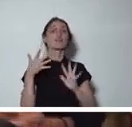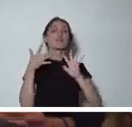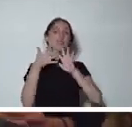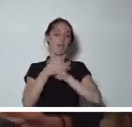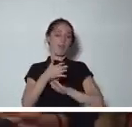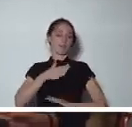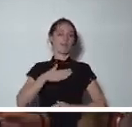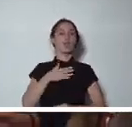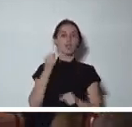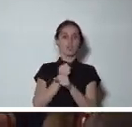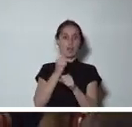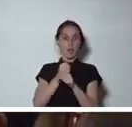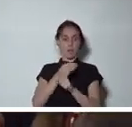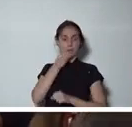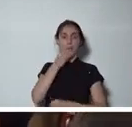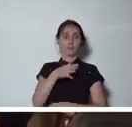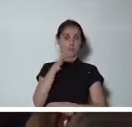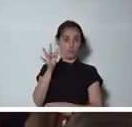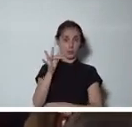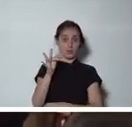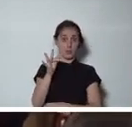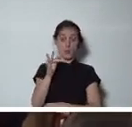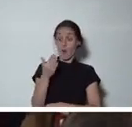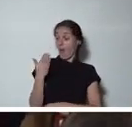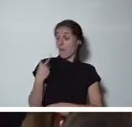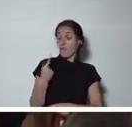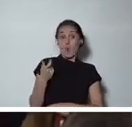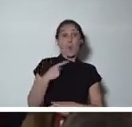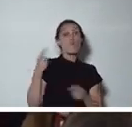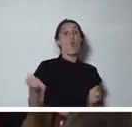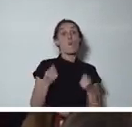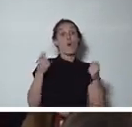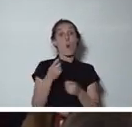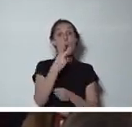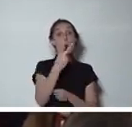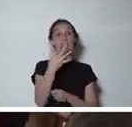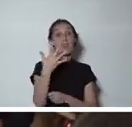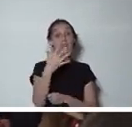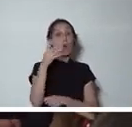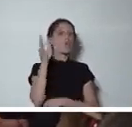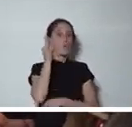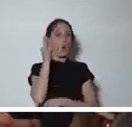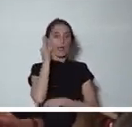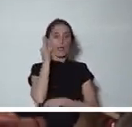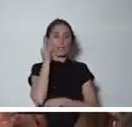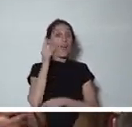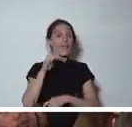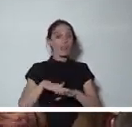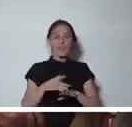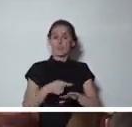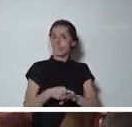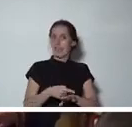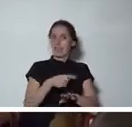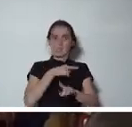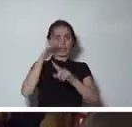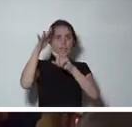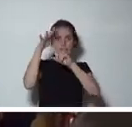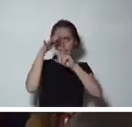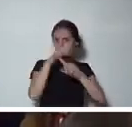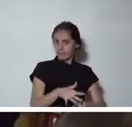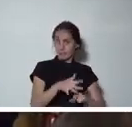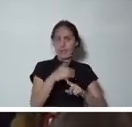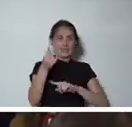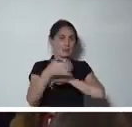la primera promoción de 25 mujeres que estaban en una situación de extrema vulnerabilidad de extrema vulnerabilidad y de